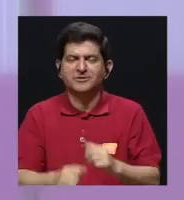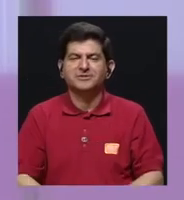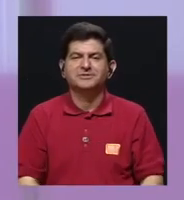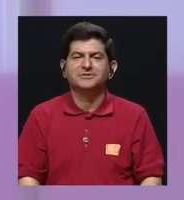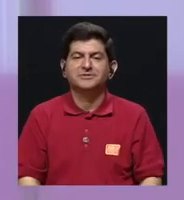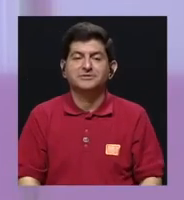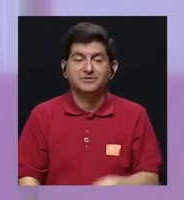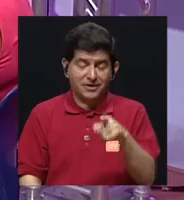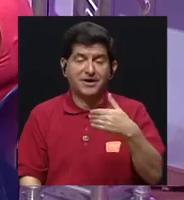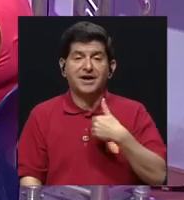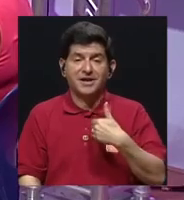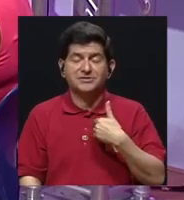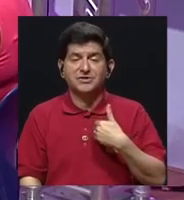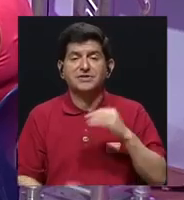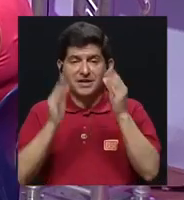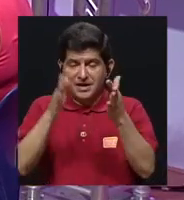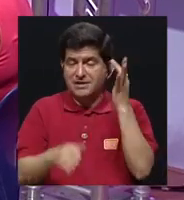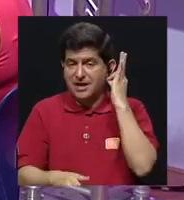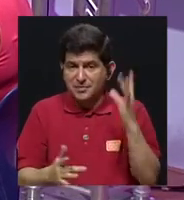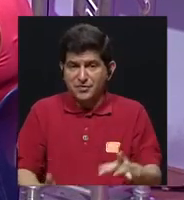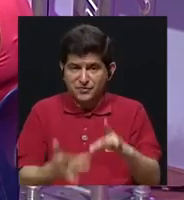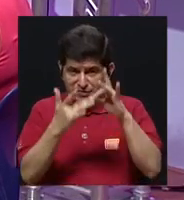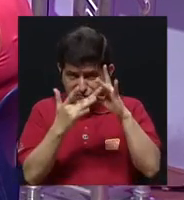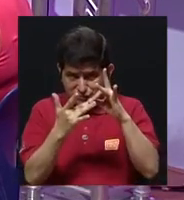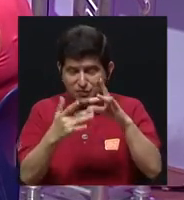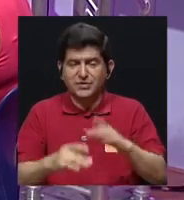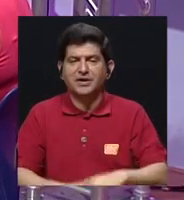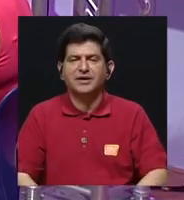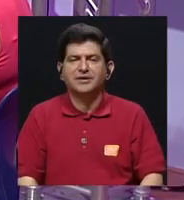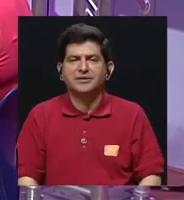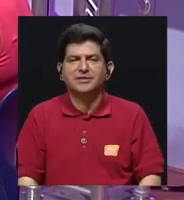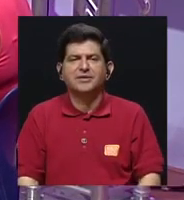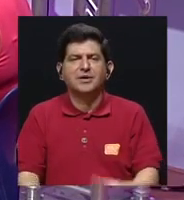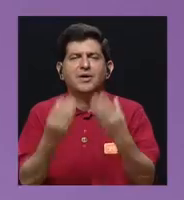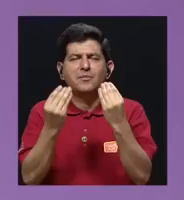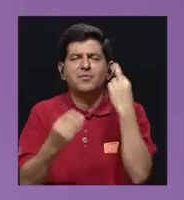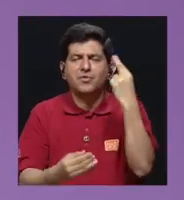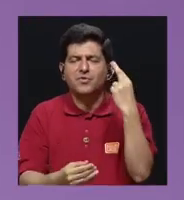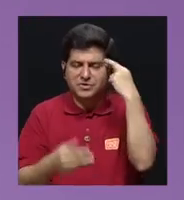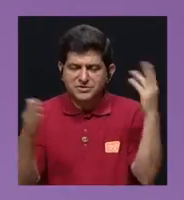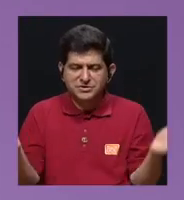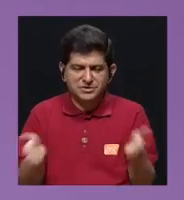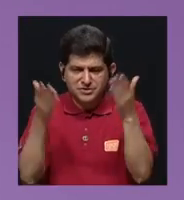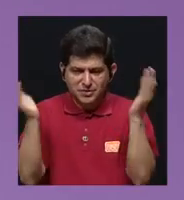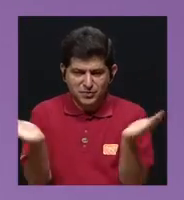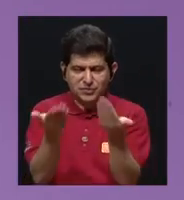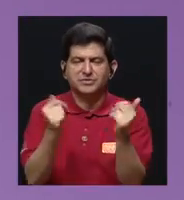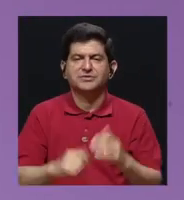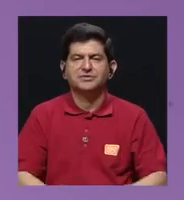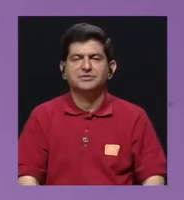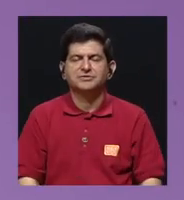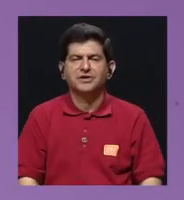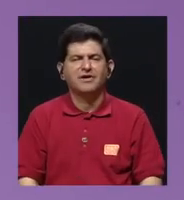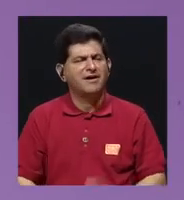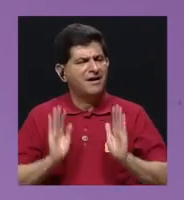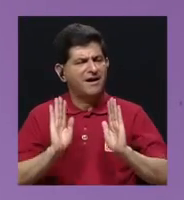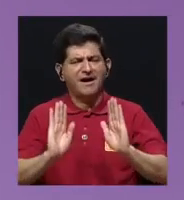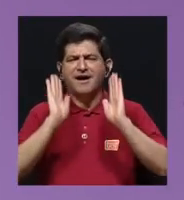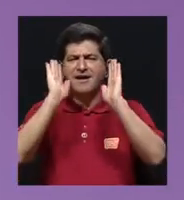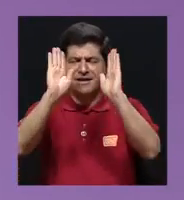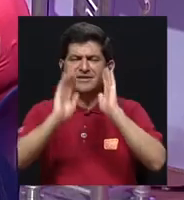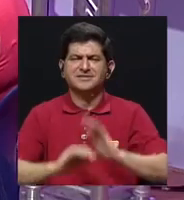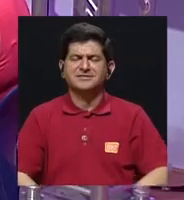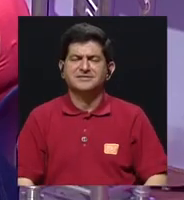Apoyo. Claro. Sí, eso es lo que recibimos de la profesora más que nada, uh-huh. Mucha motivación. Mucha motivación. Como excelente, Olga.